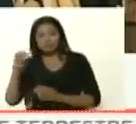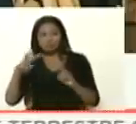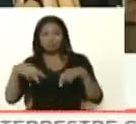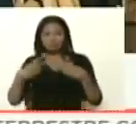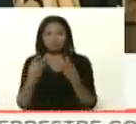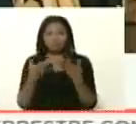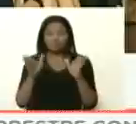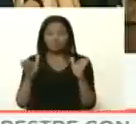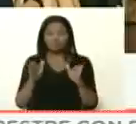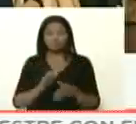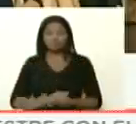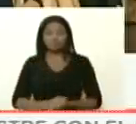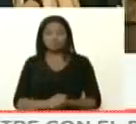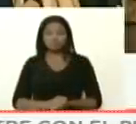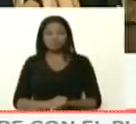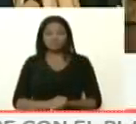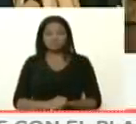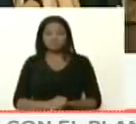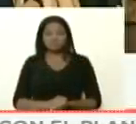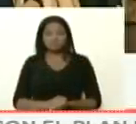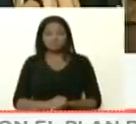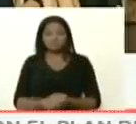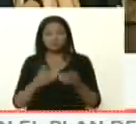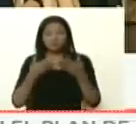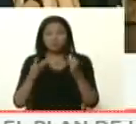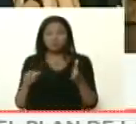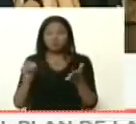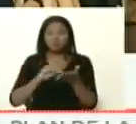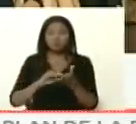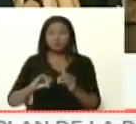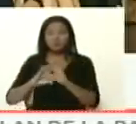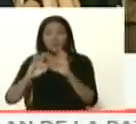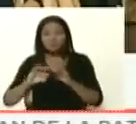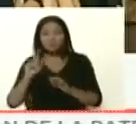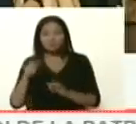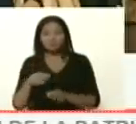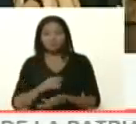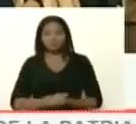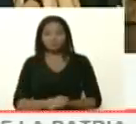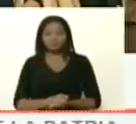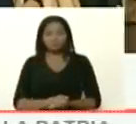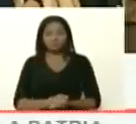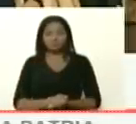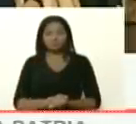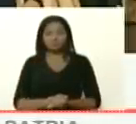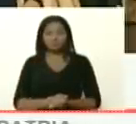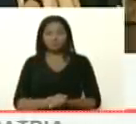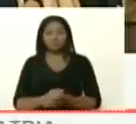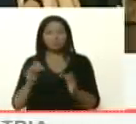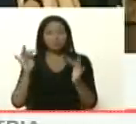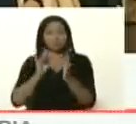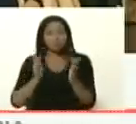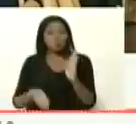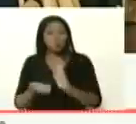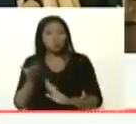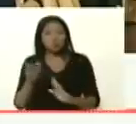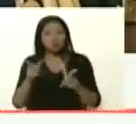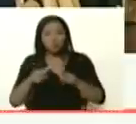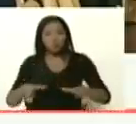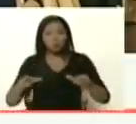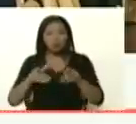reapertura y apertura de rutas muy importantes de este gran